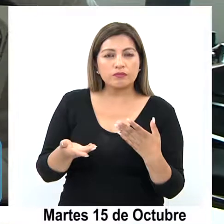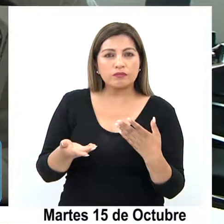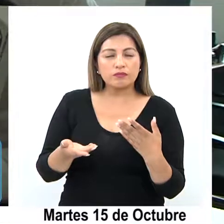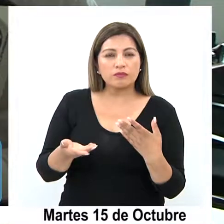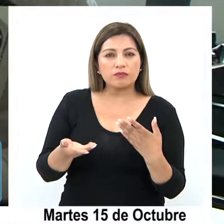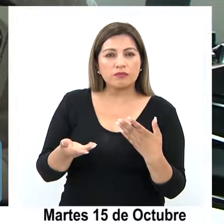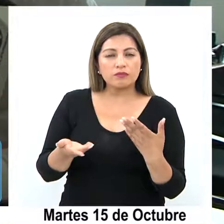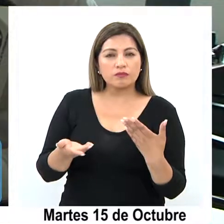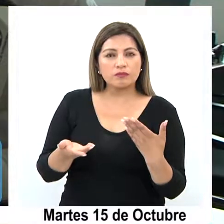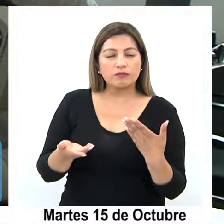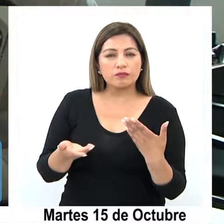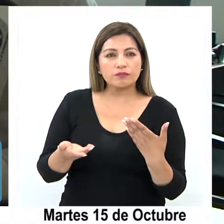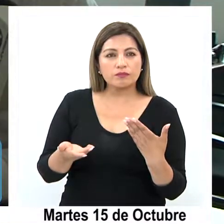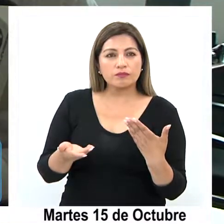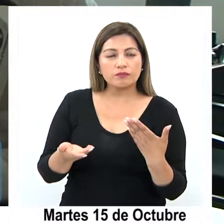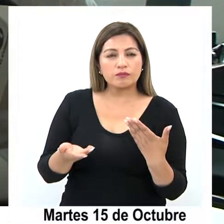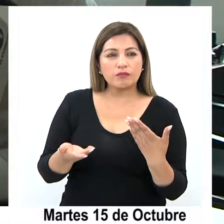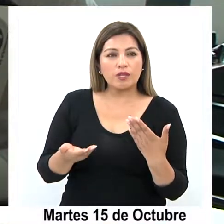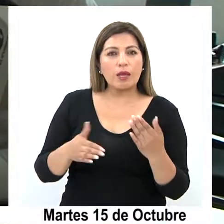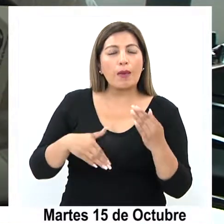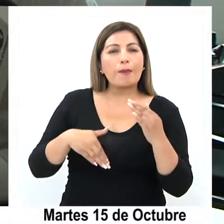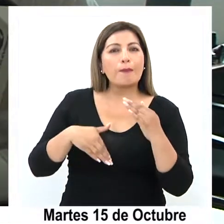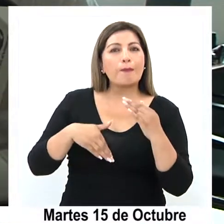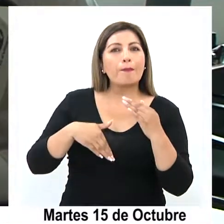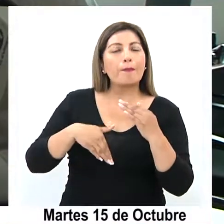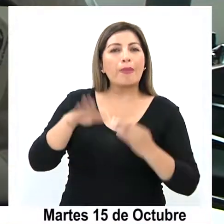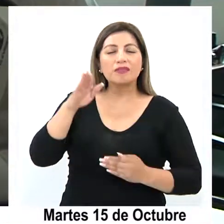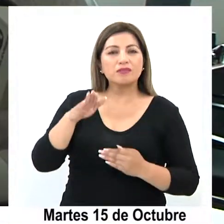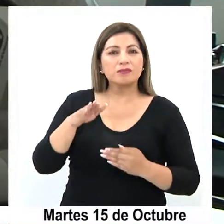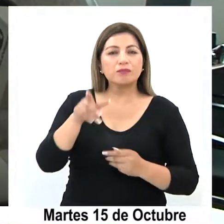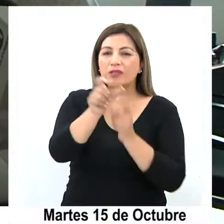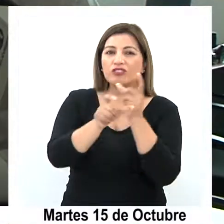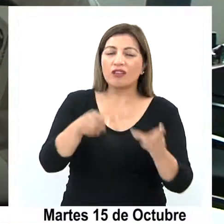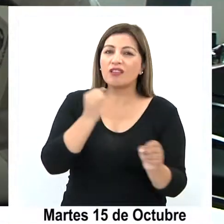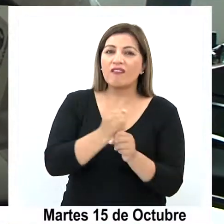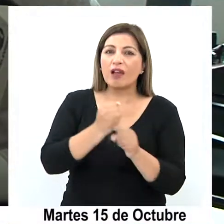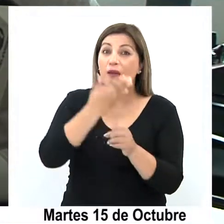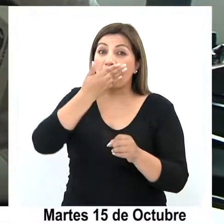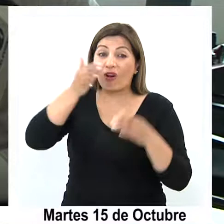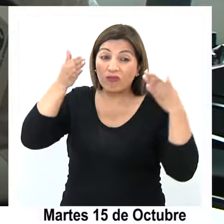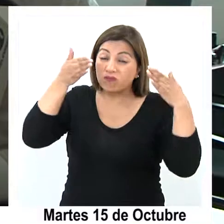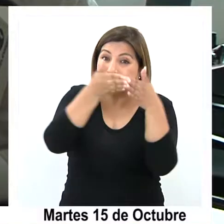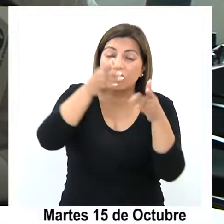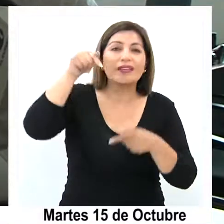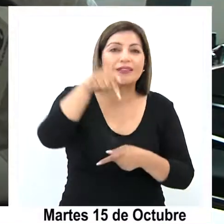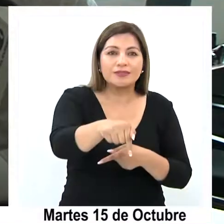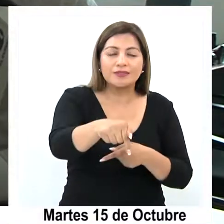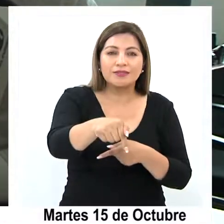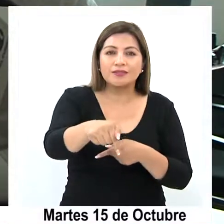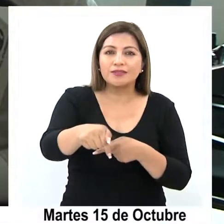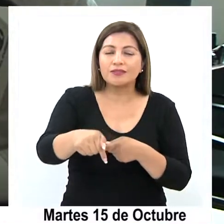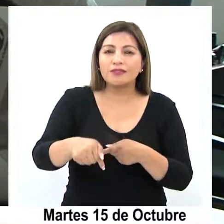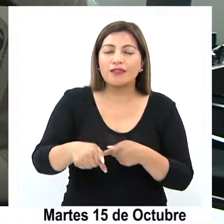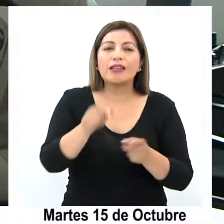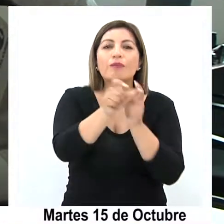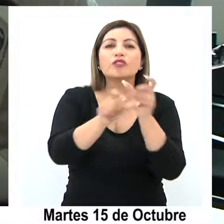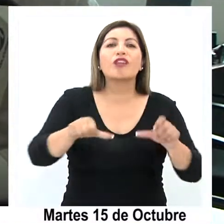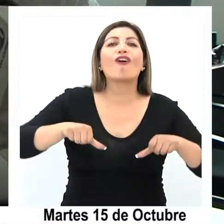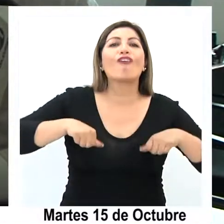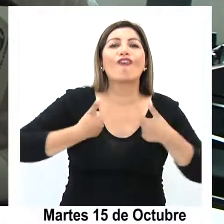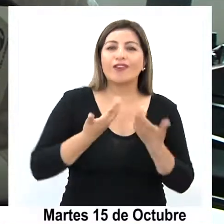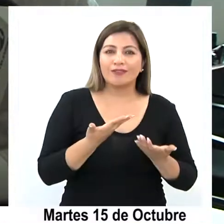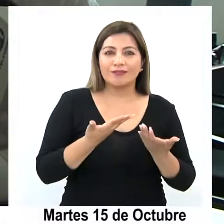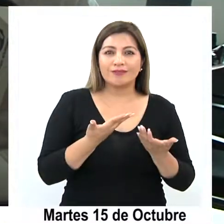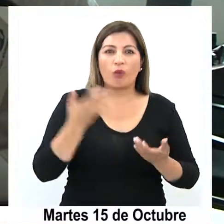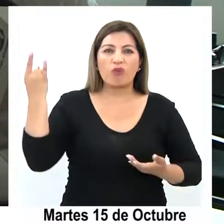indican de que donde hay más terreno fértil para poder trabajar en relación a ese fenómeno es con las generaciones más